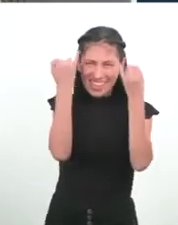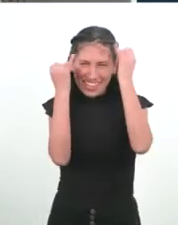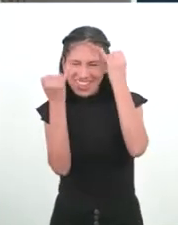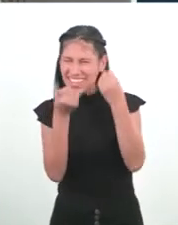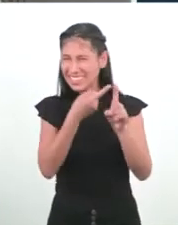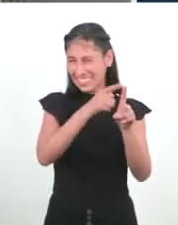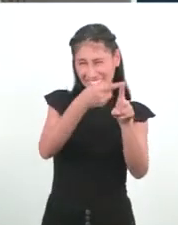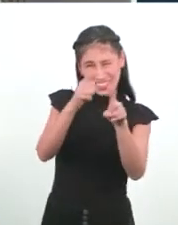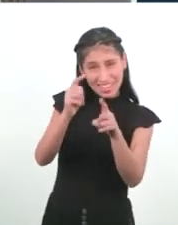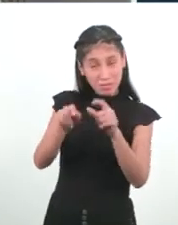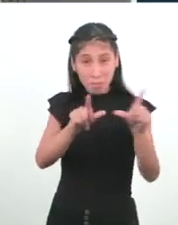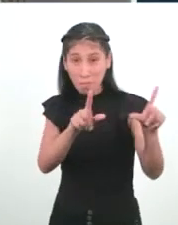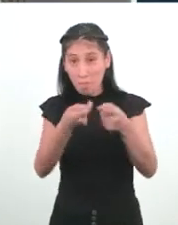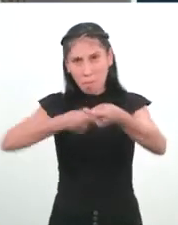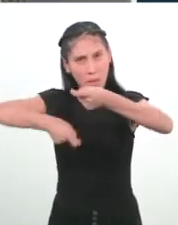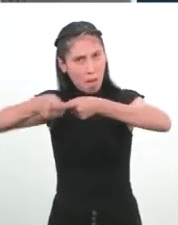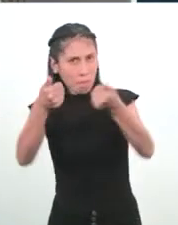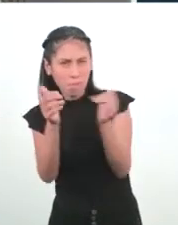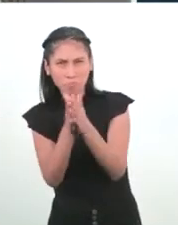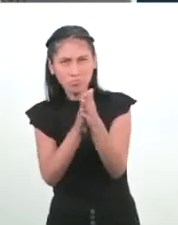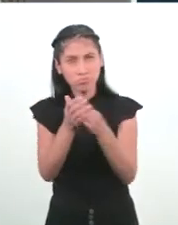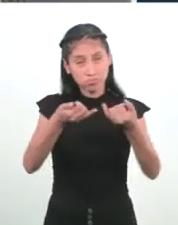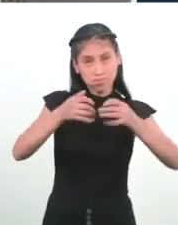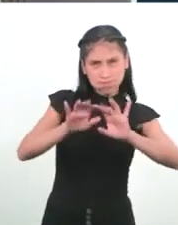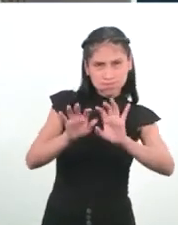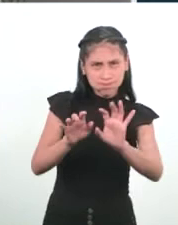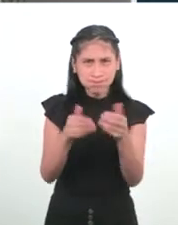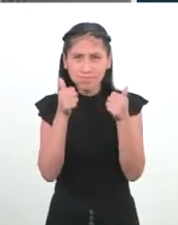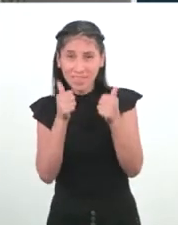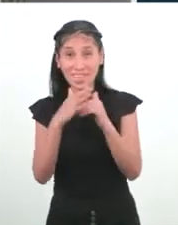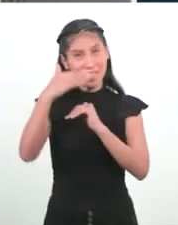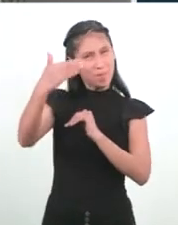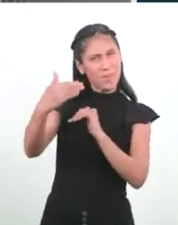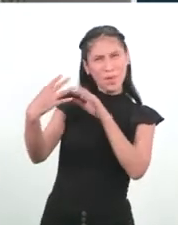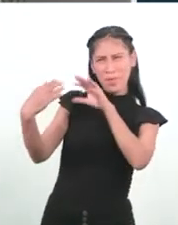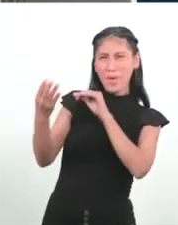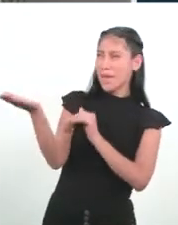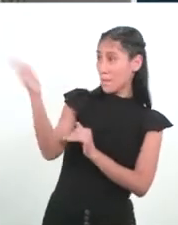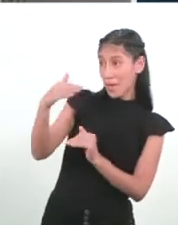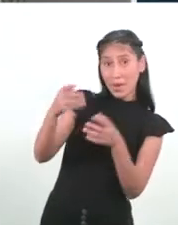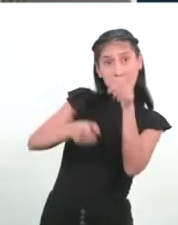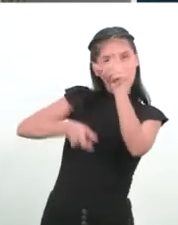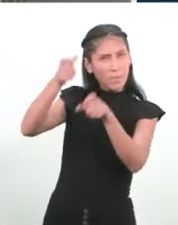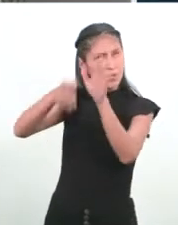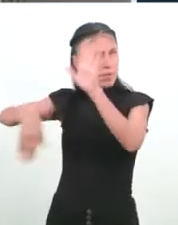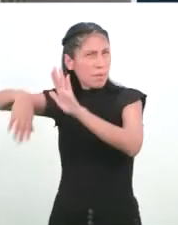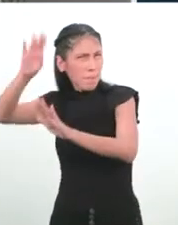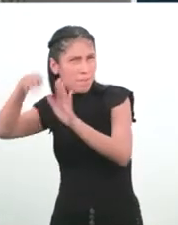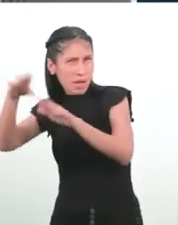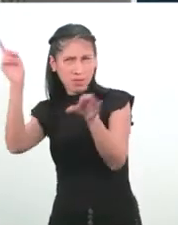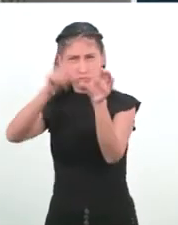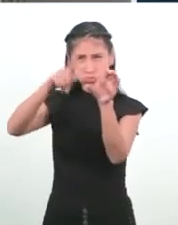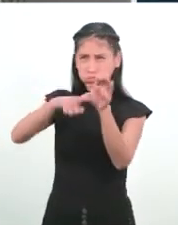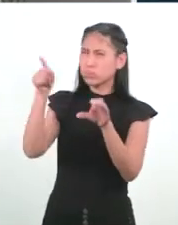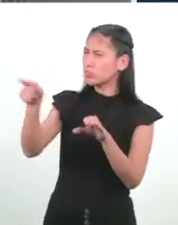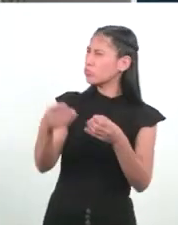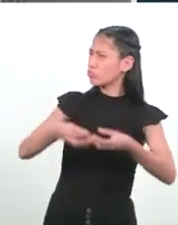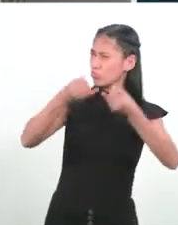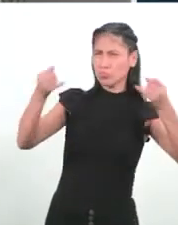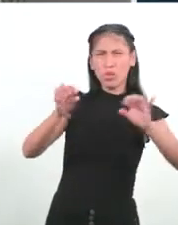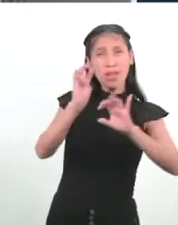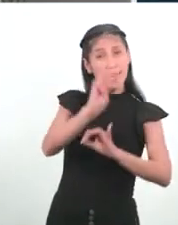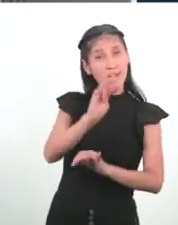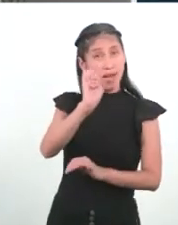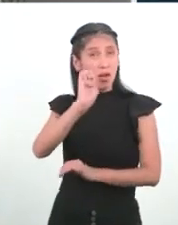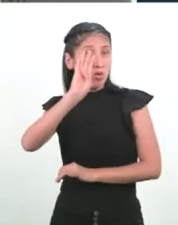tuvimos que empezar a contratar a más programadores y programadoras, que son las personas que construyen y desarrollan las páginas y las aplicaciones